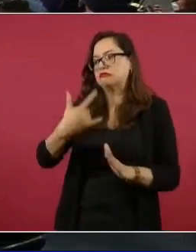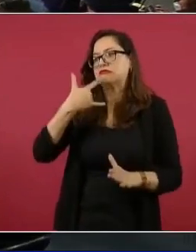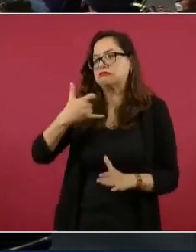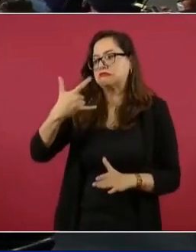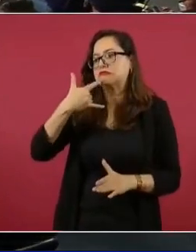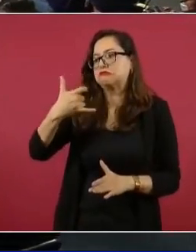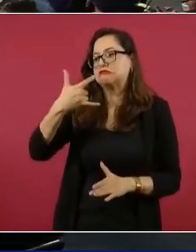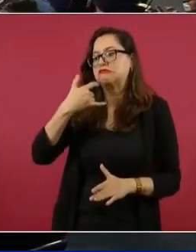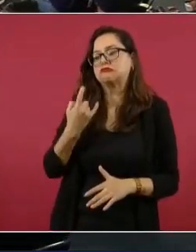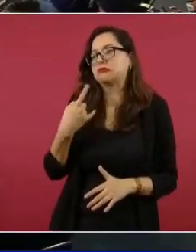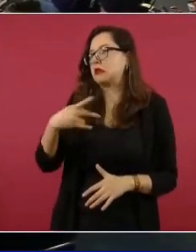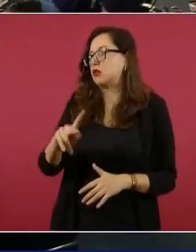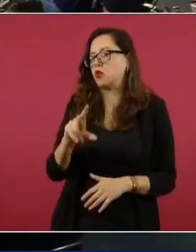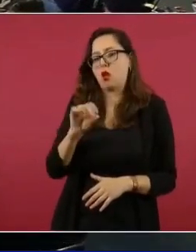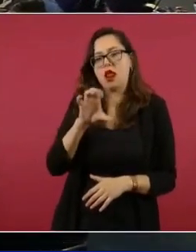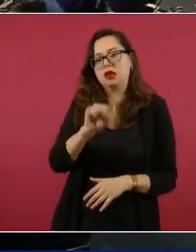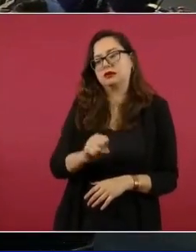esfuerzos